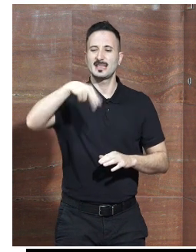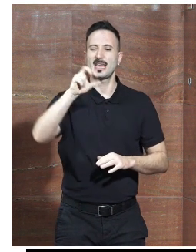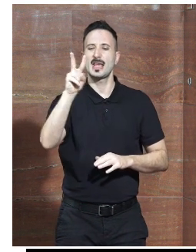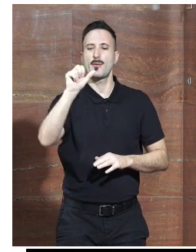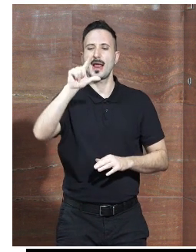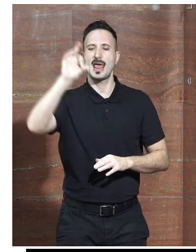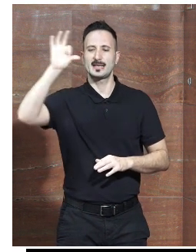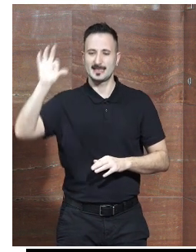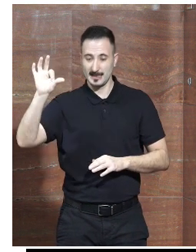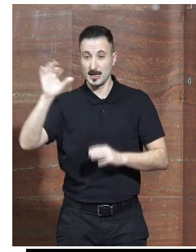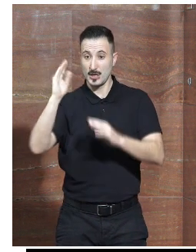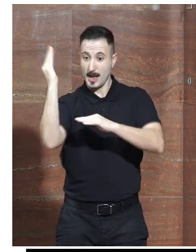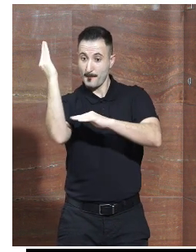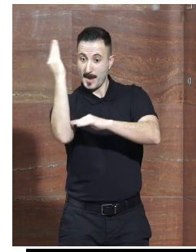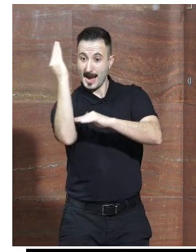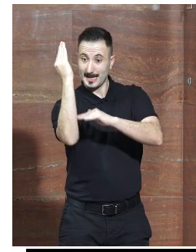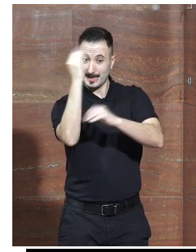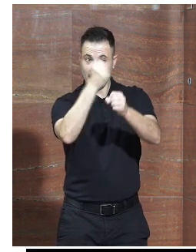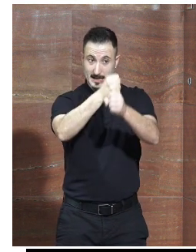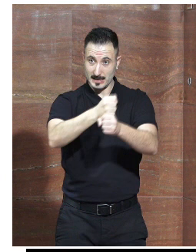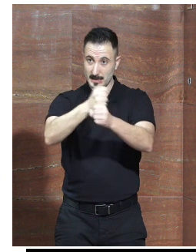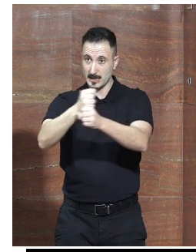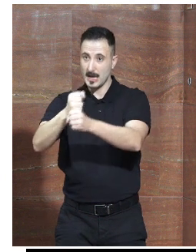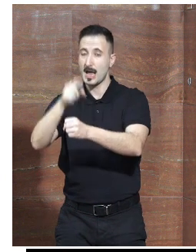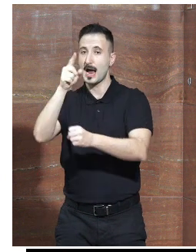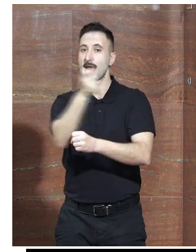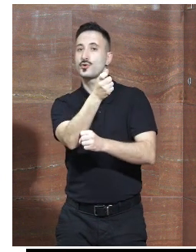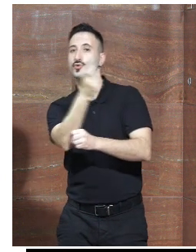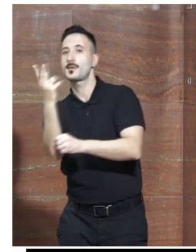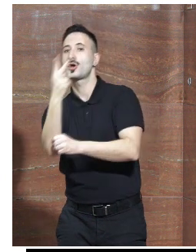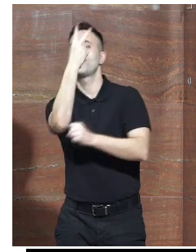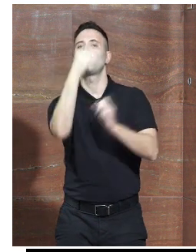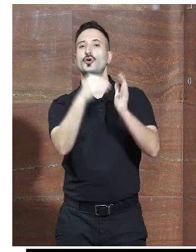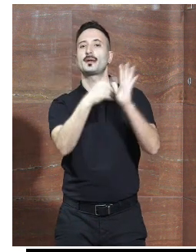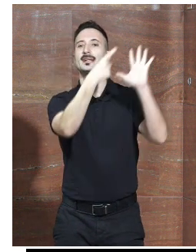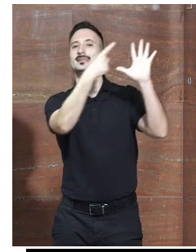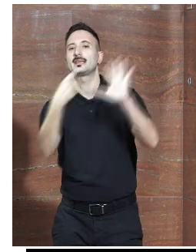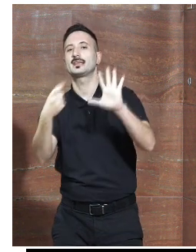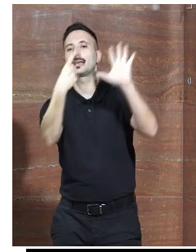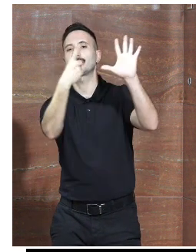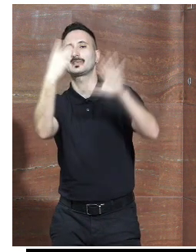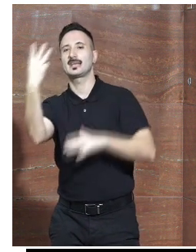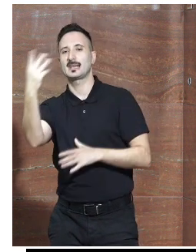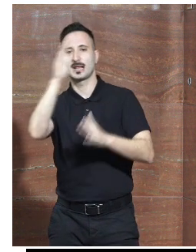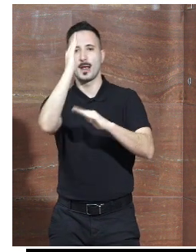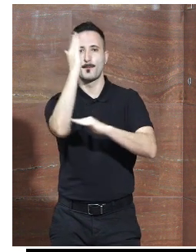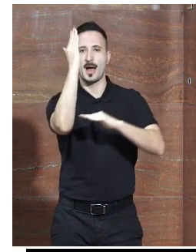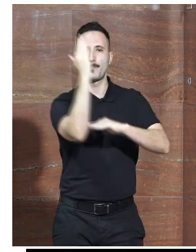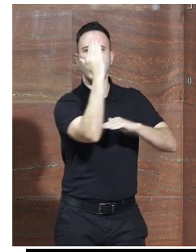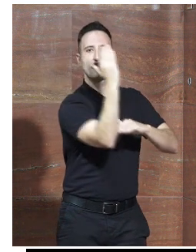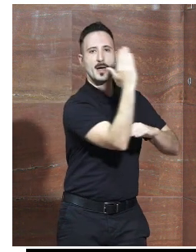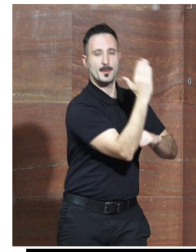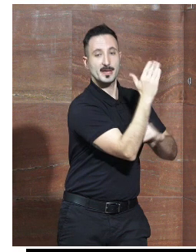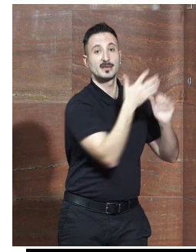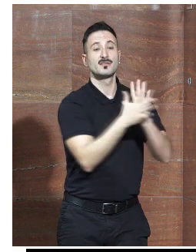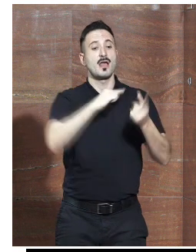en total tenemos, el dato lo tengo aquí, número de paradas, 2.663 paradas. O sea, es una cosa tremenda, ¿no? Dar un